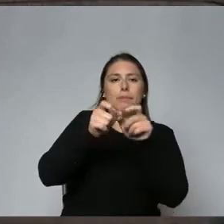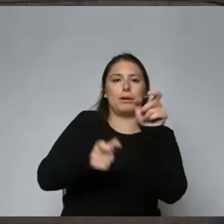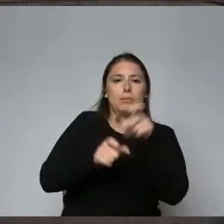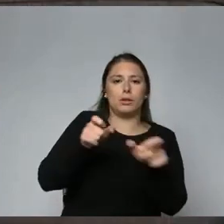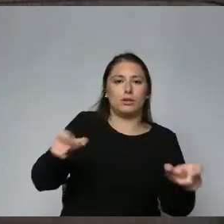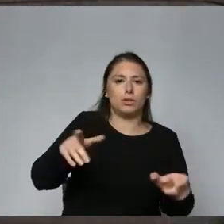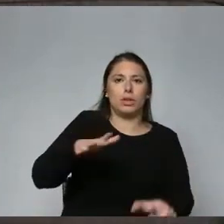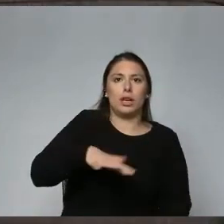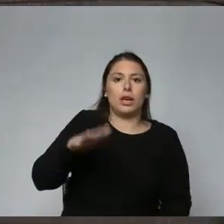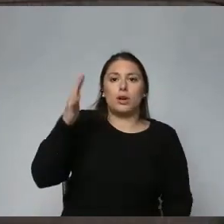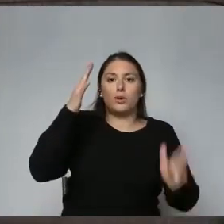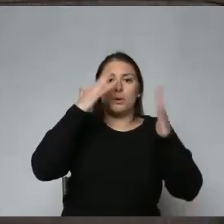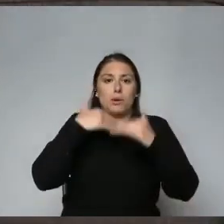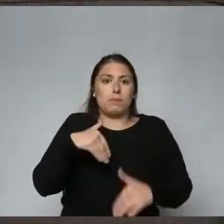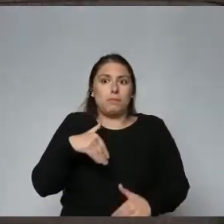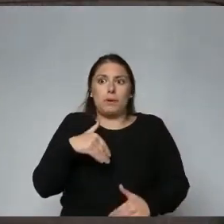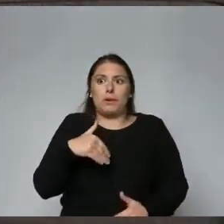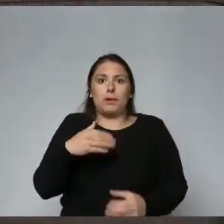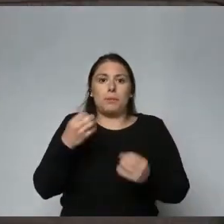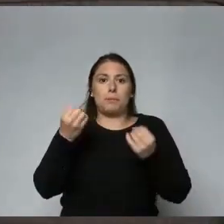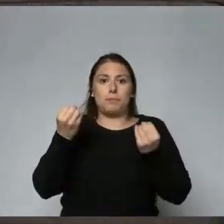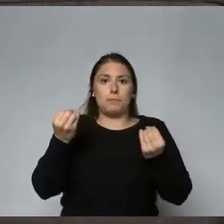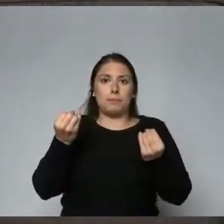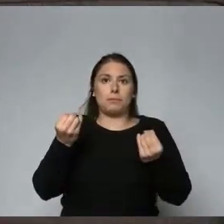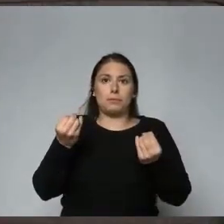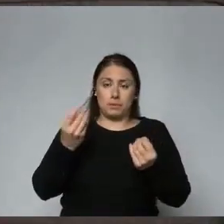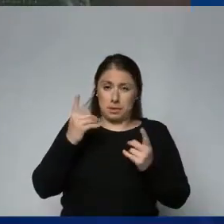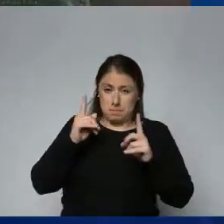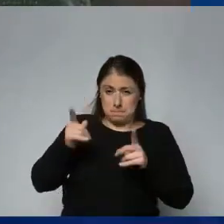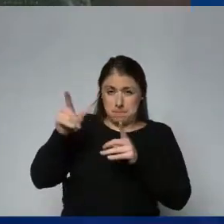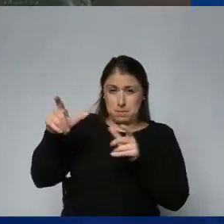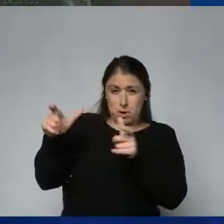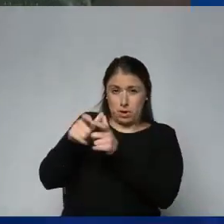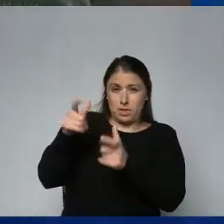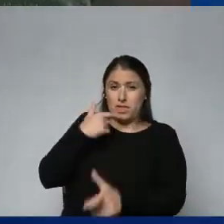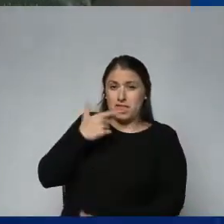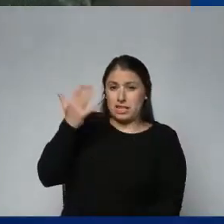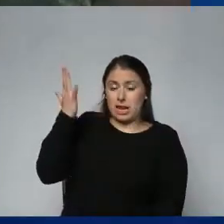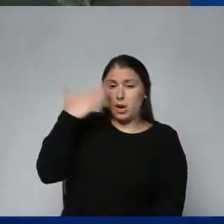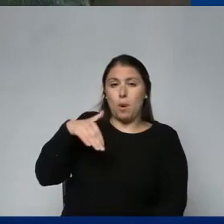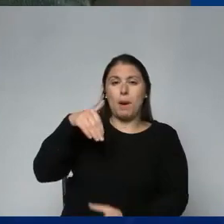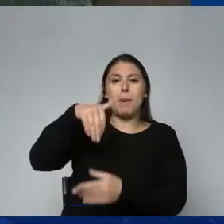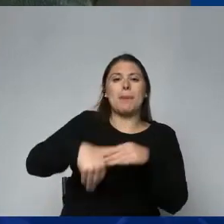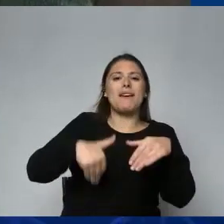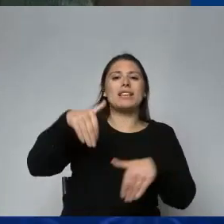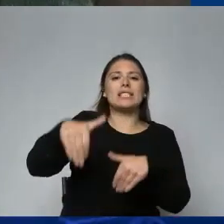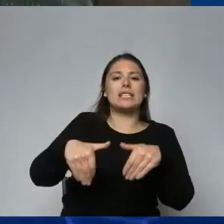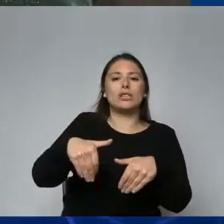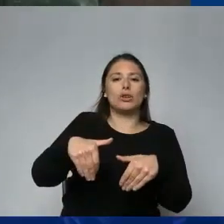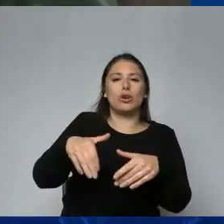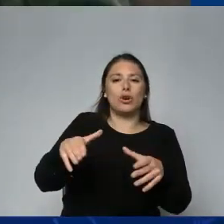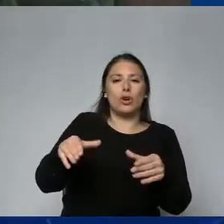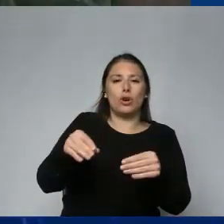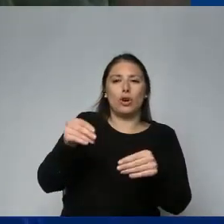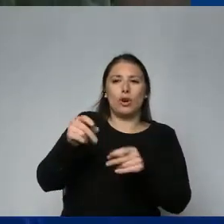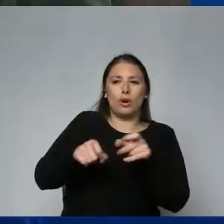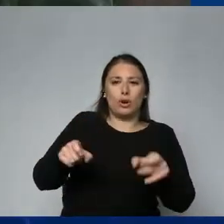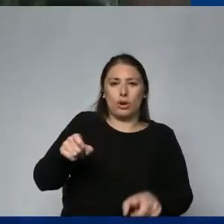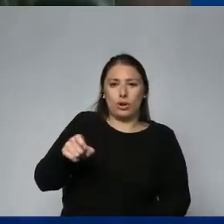podía ser ratificada de ninguna manera. Porque es la propia Corte la que dice que no es plebiscitable. Sí, la Corte dice